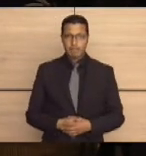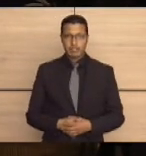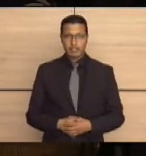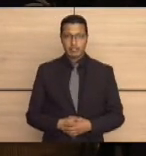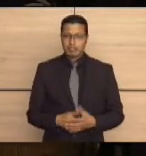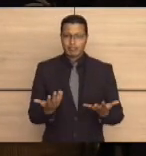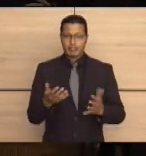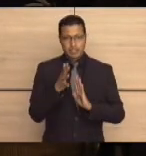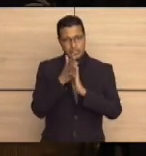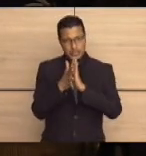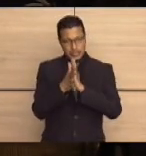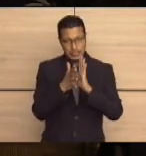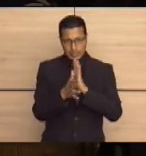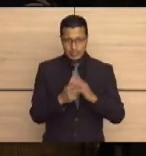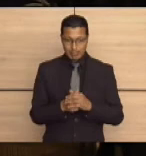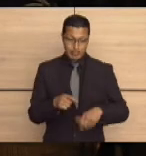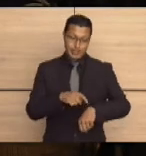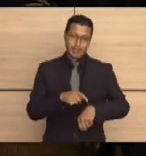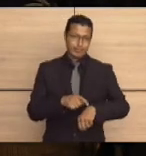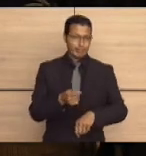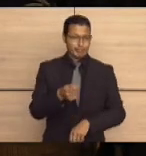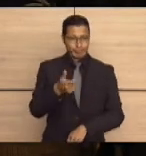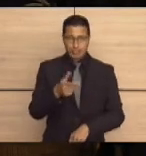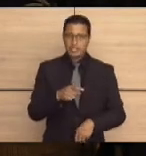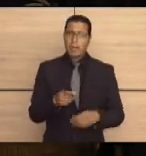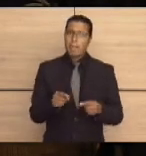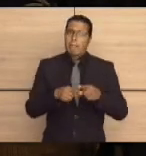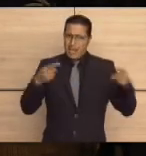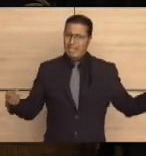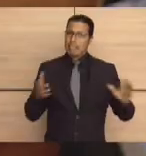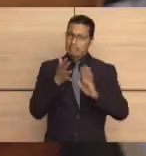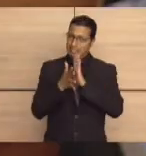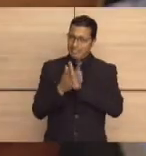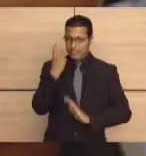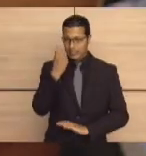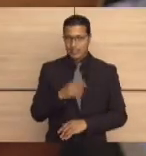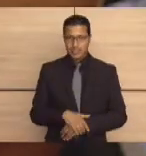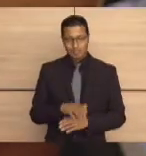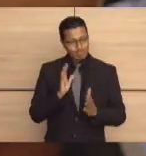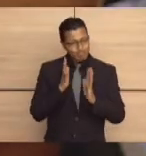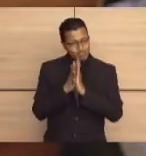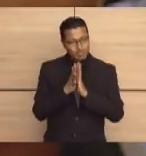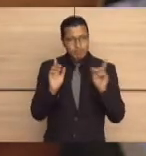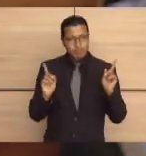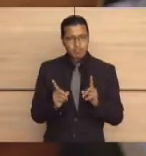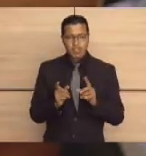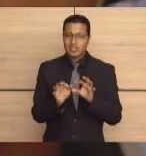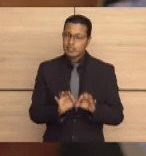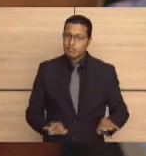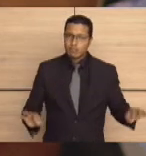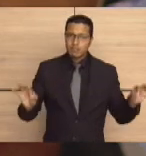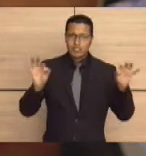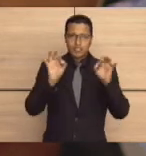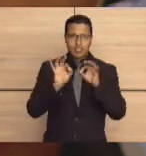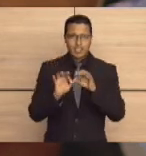Con todo esto, quería, porque el tiempo es breve y habría mucho que decir, hablar de lo importante que es el relato